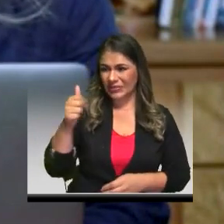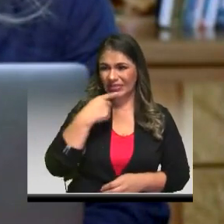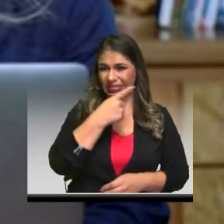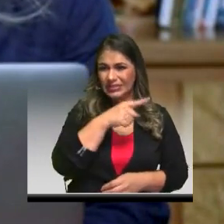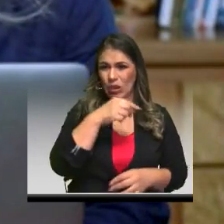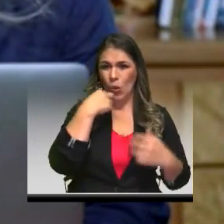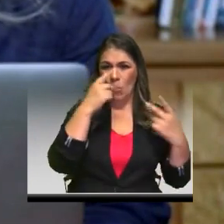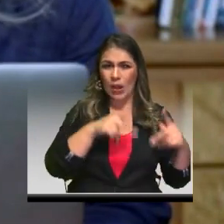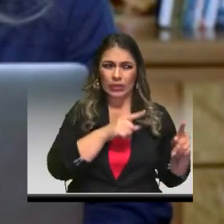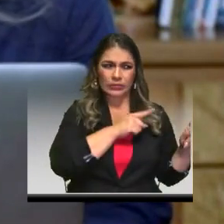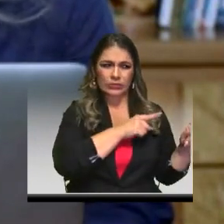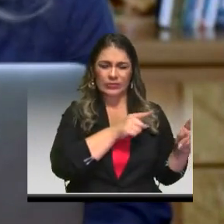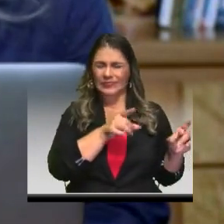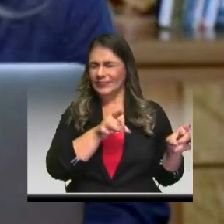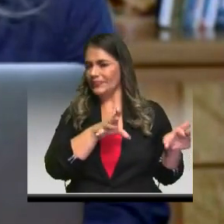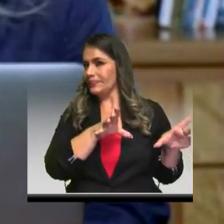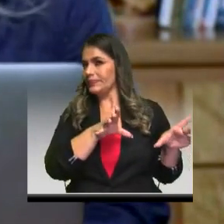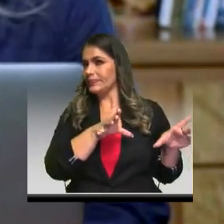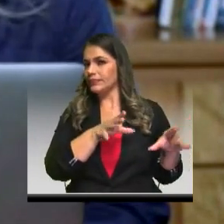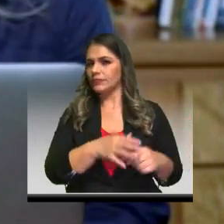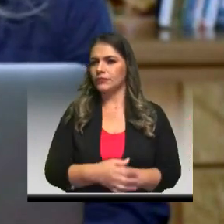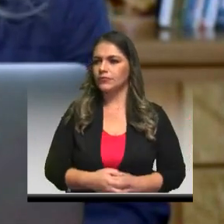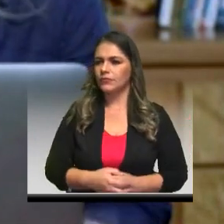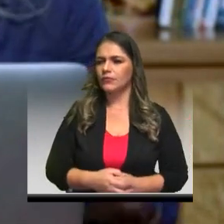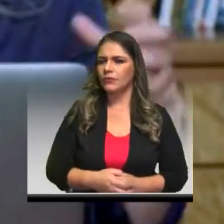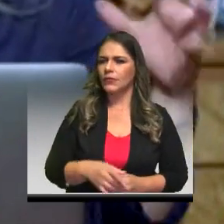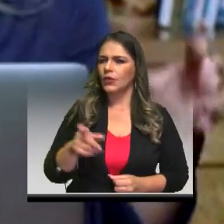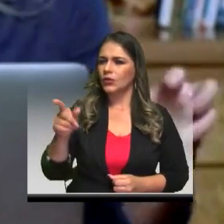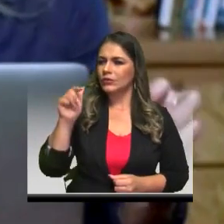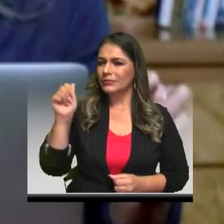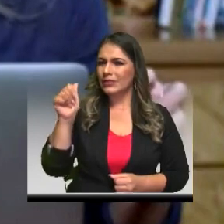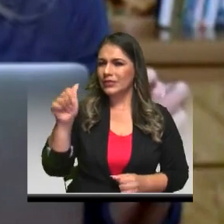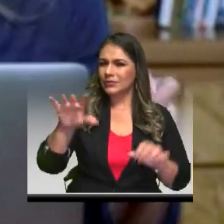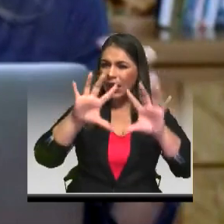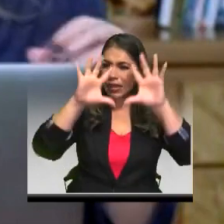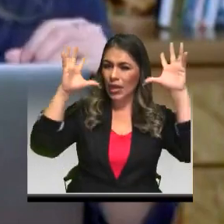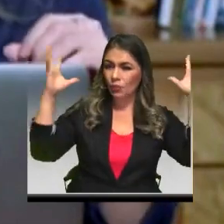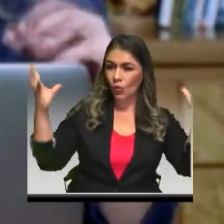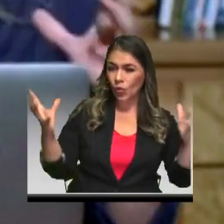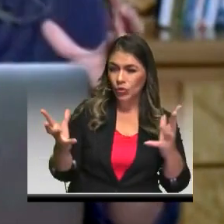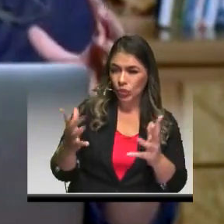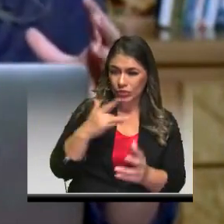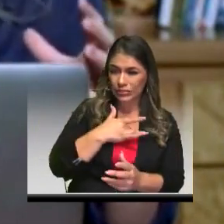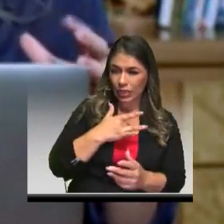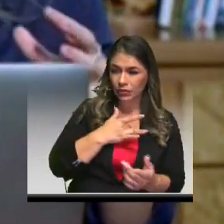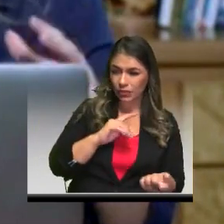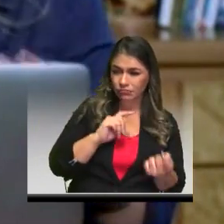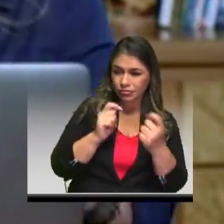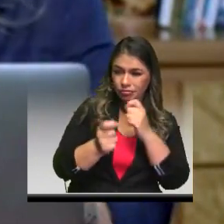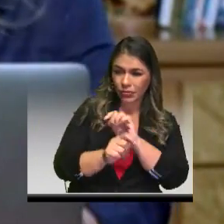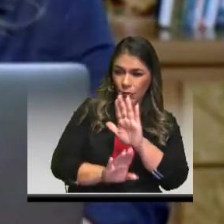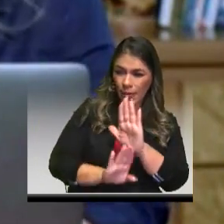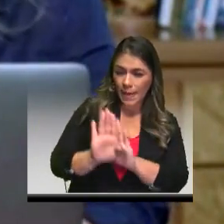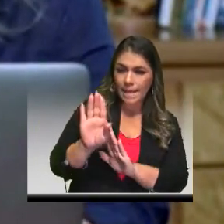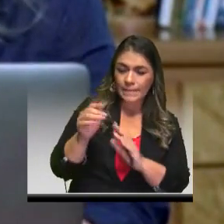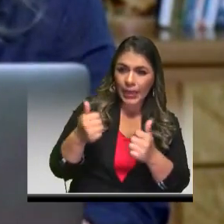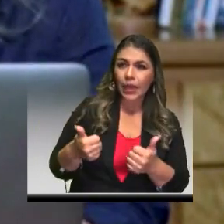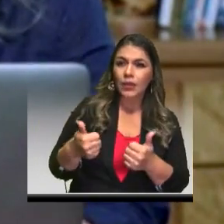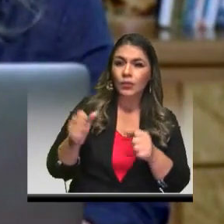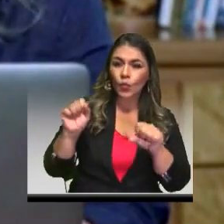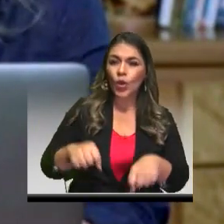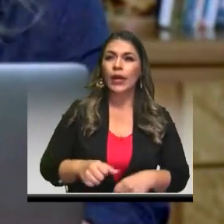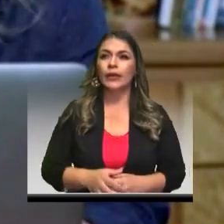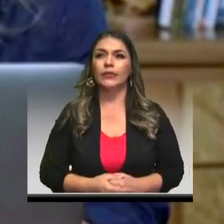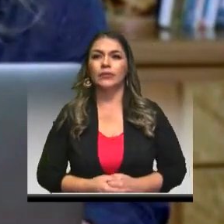humana, ¿tienes esperanza en el mundo con todos estos violadores, psicópatas, asesinos? ¿Crees que es posible un